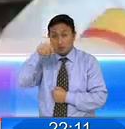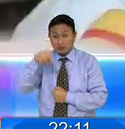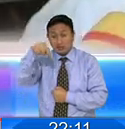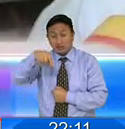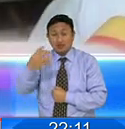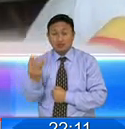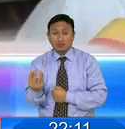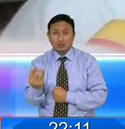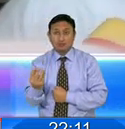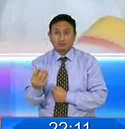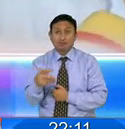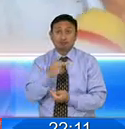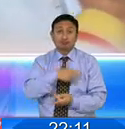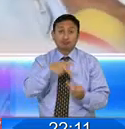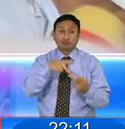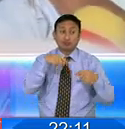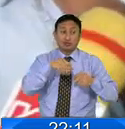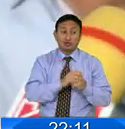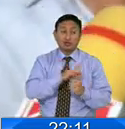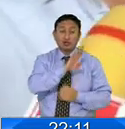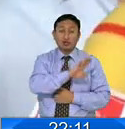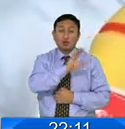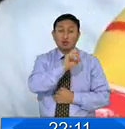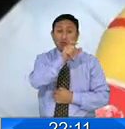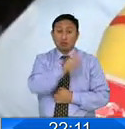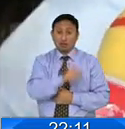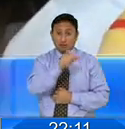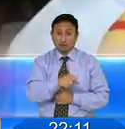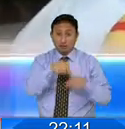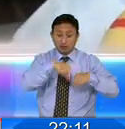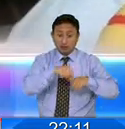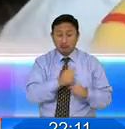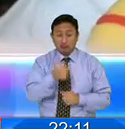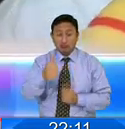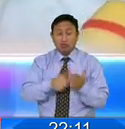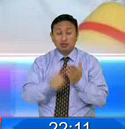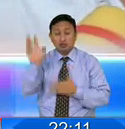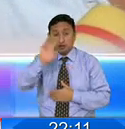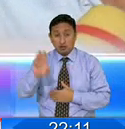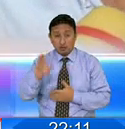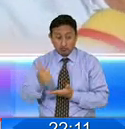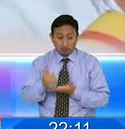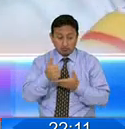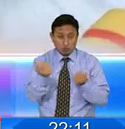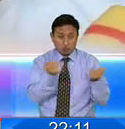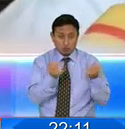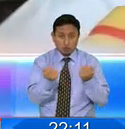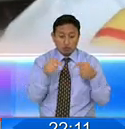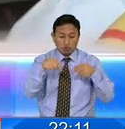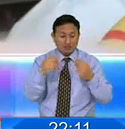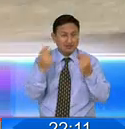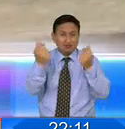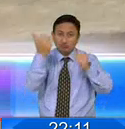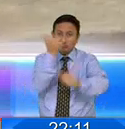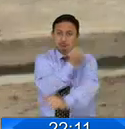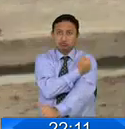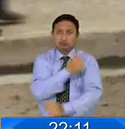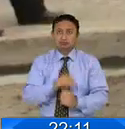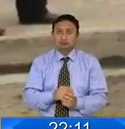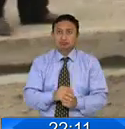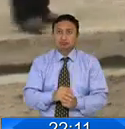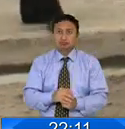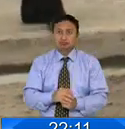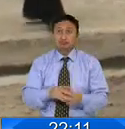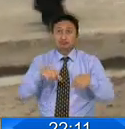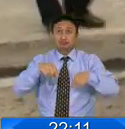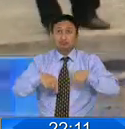limitado. La prefectura va a apoyar como con 40 personas que van a estar al servicio del Ministerio de Salud para poder hacer una vacunación masiva. La búsqueda